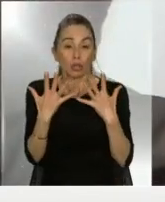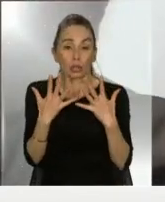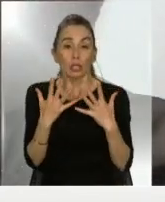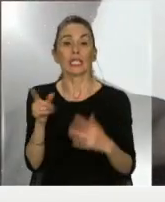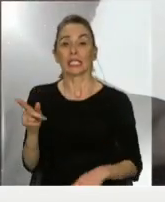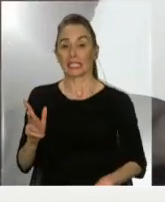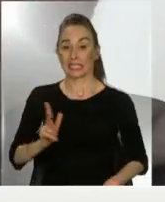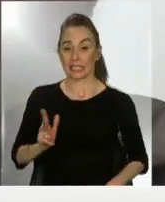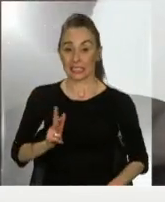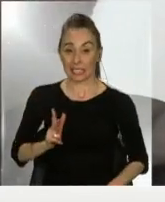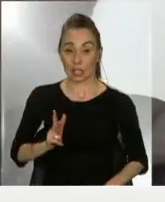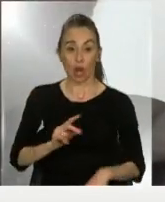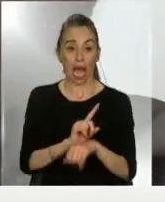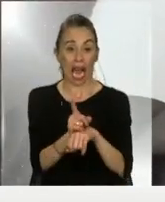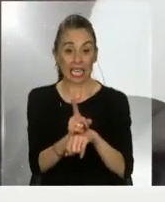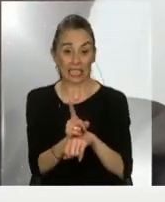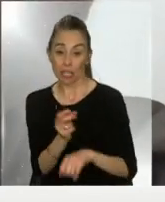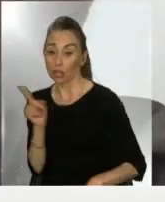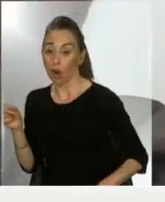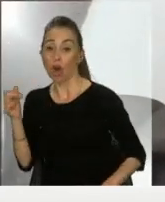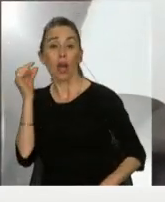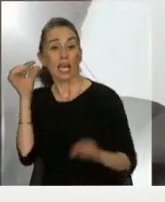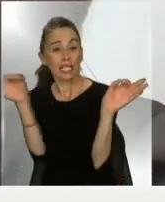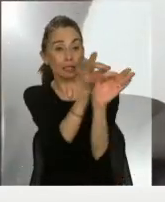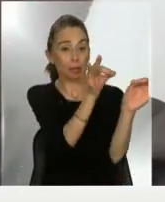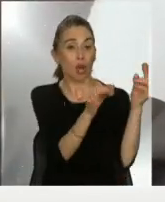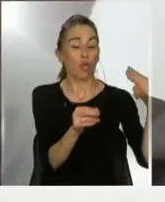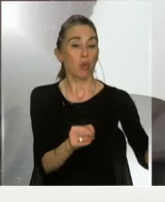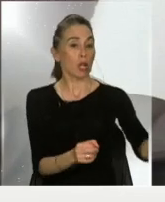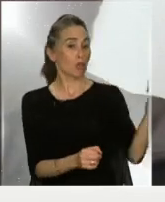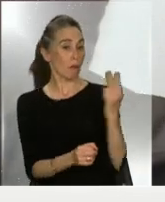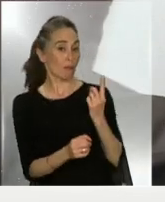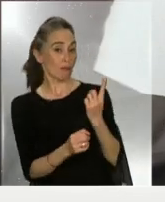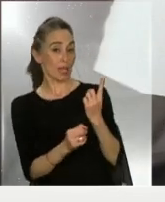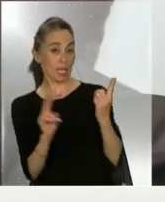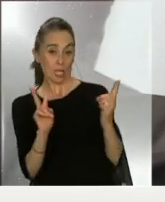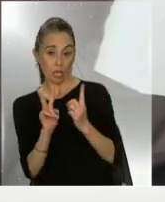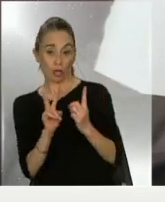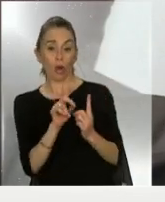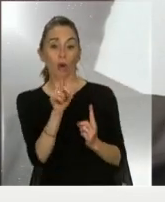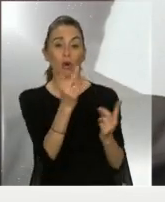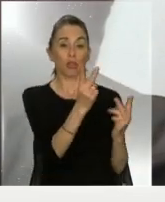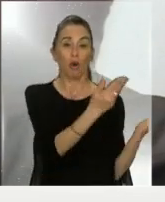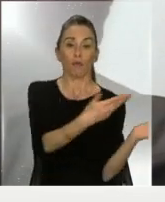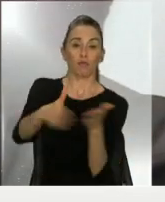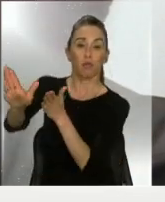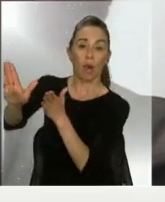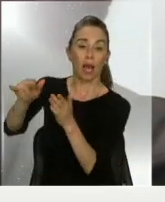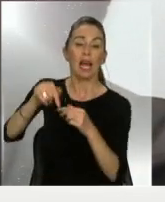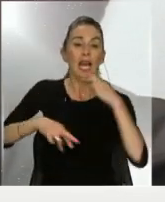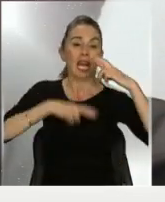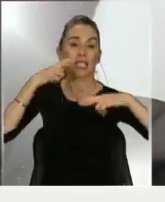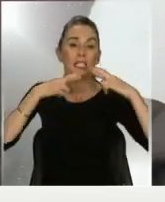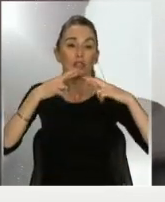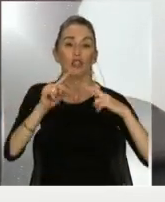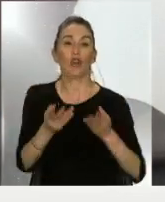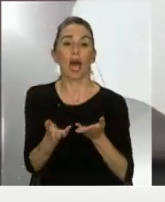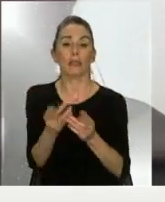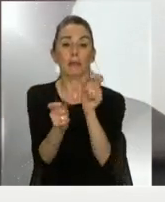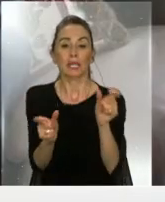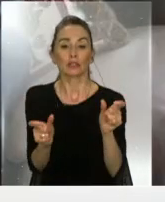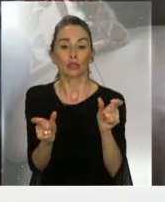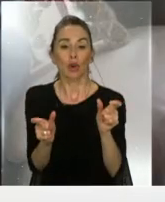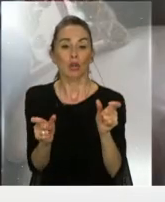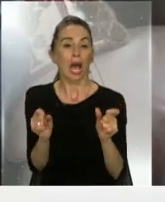Y el señor, inmediatamente después de eso, el dueño del restaurante nos dijo, entonces señores, se van a tener que retirar porque en este restaurante no atendemos personas